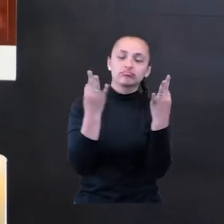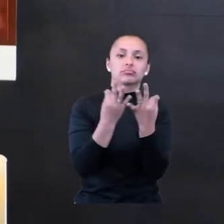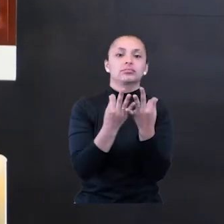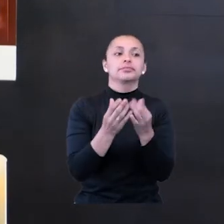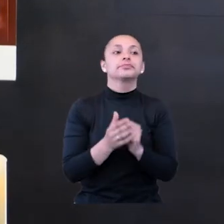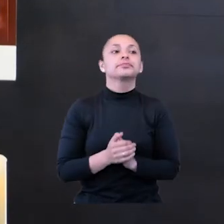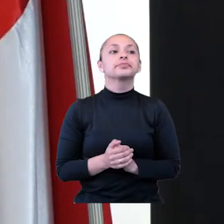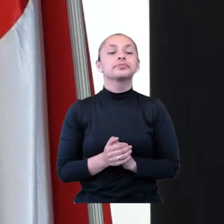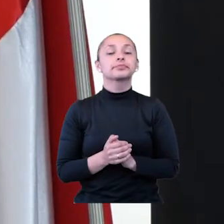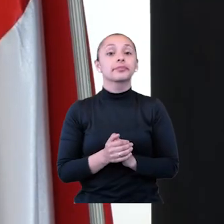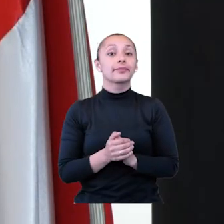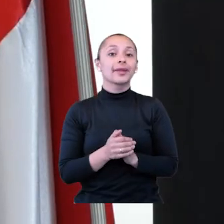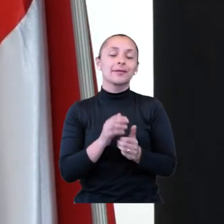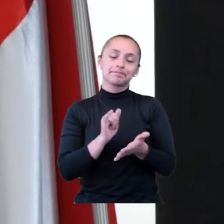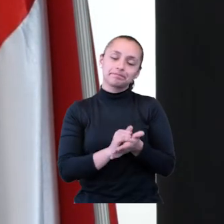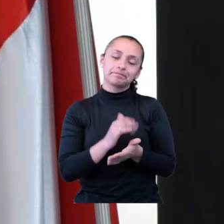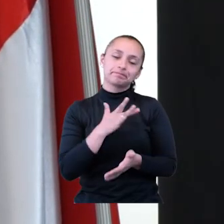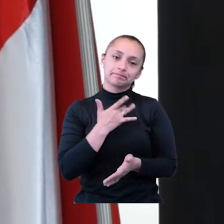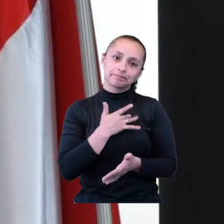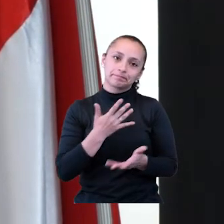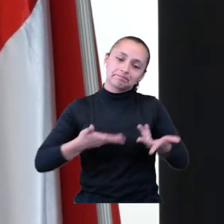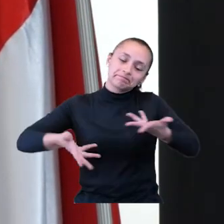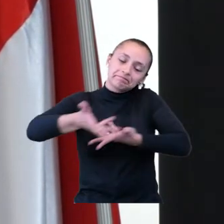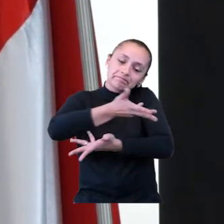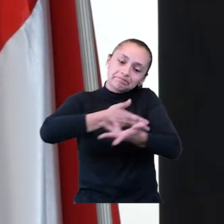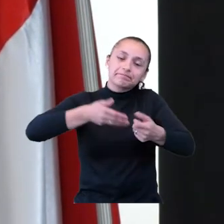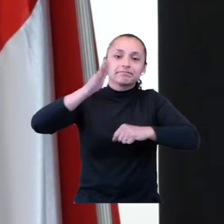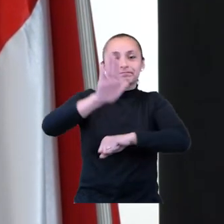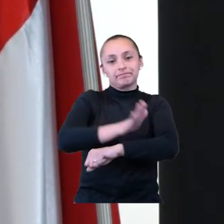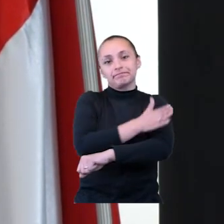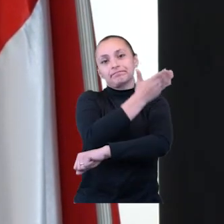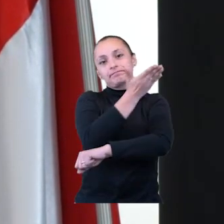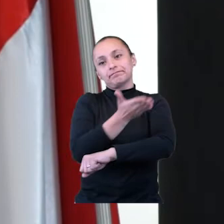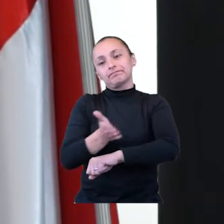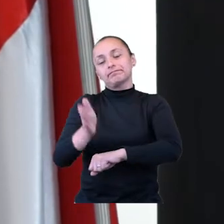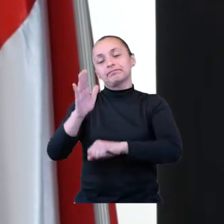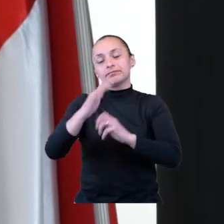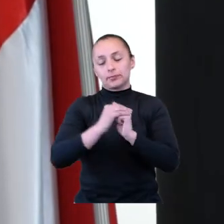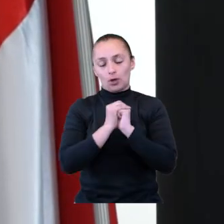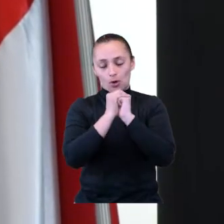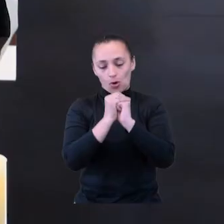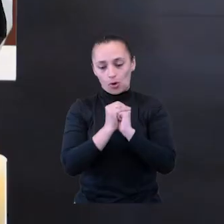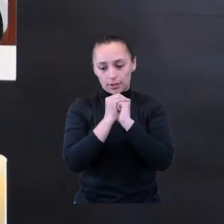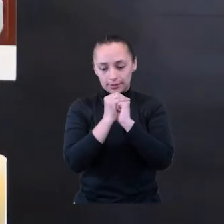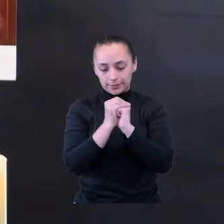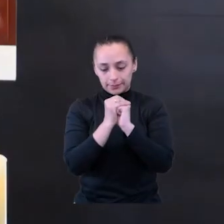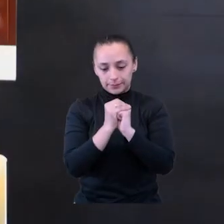con estos sentimientos cantemos el padre nuestro